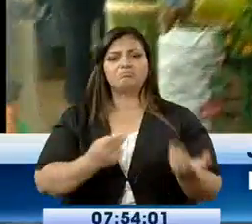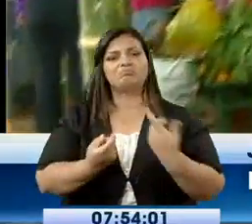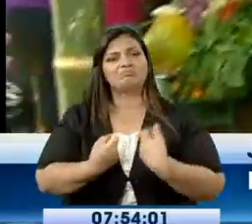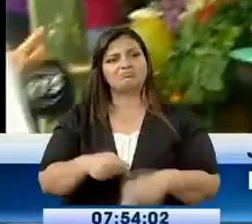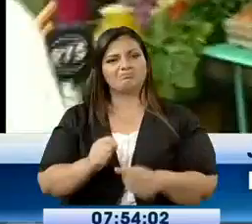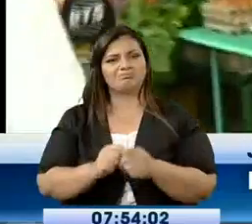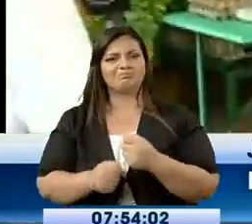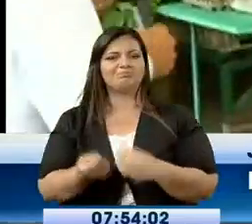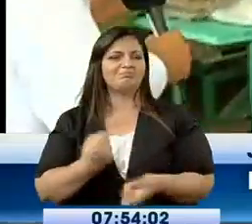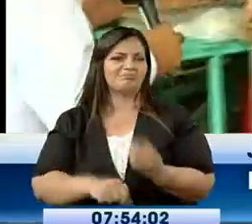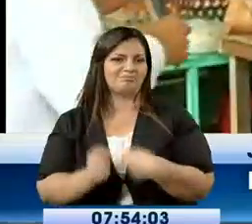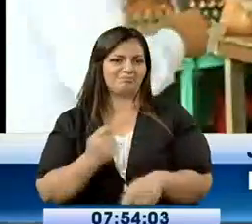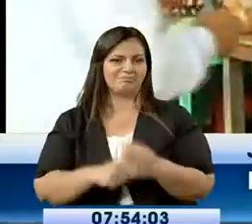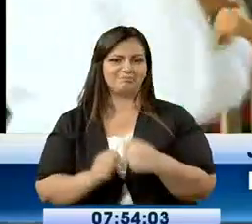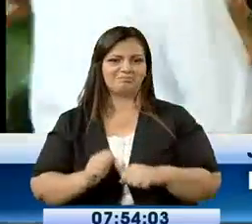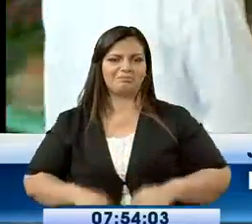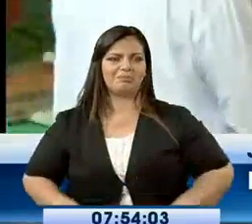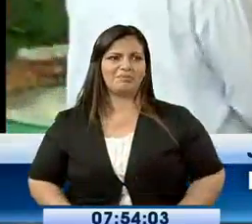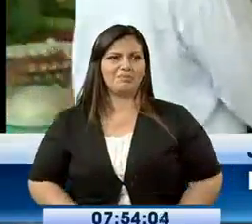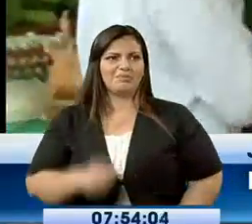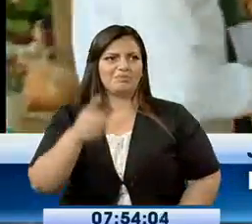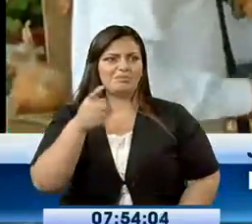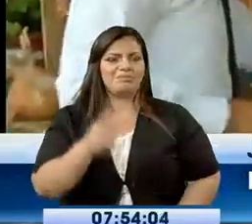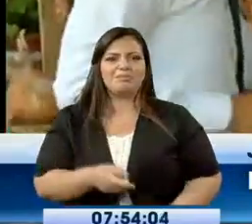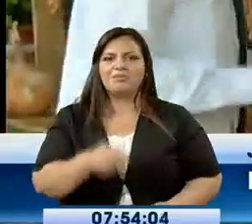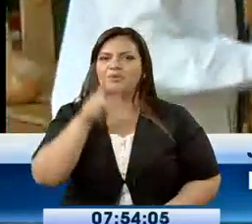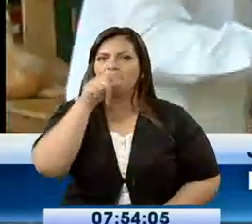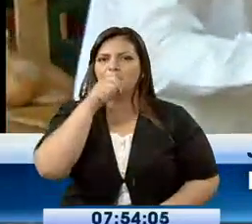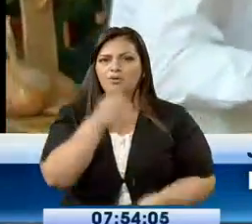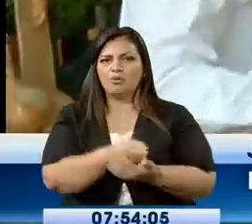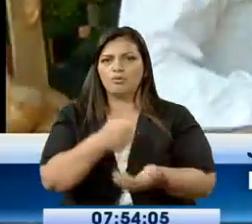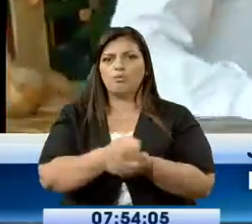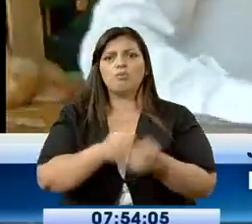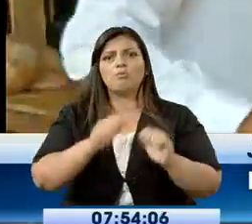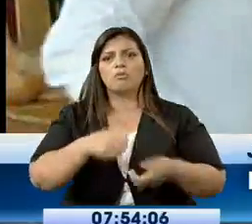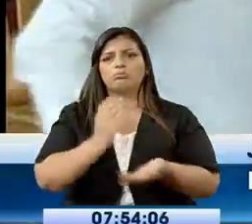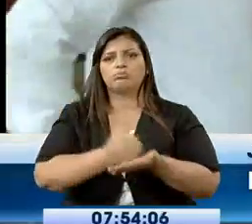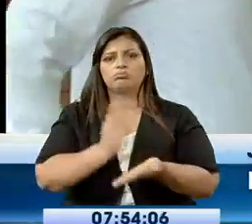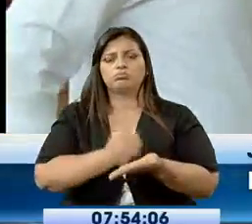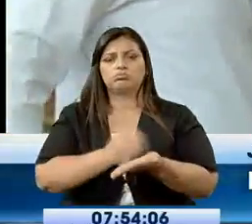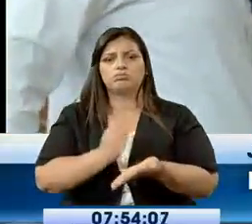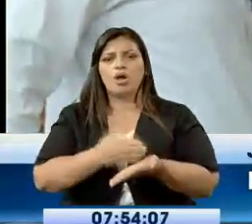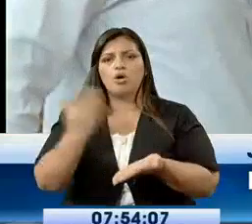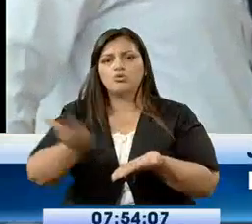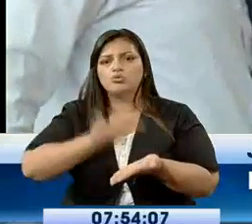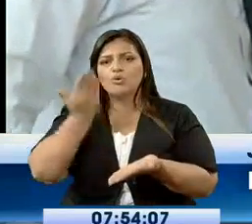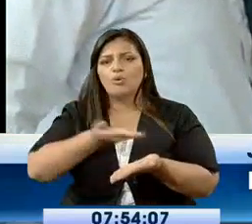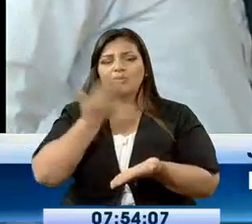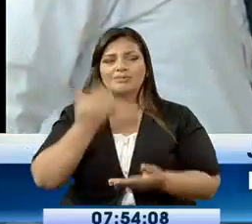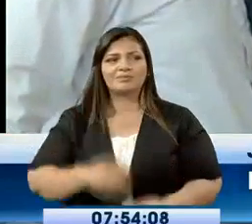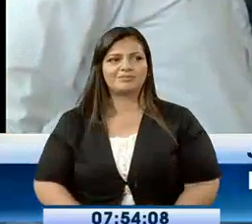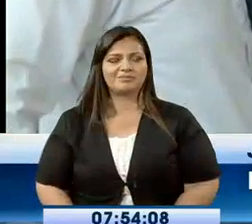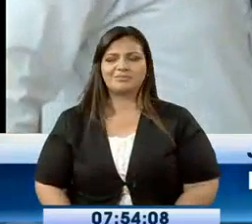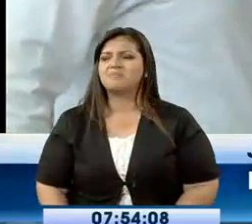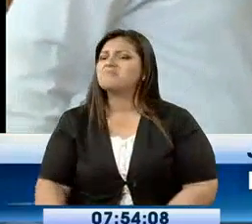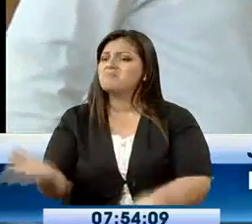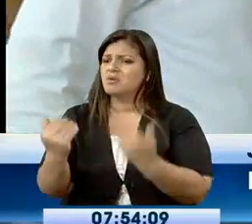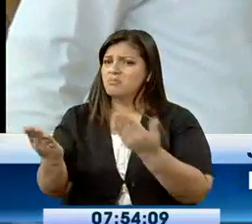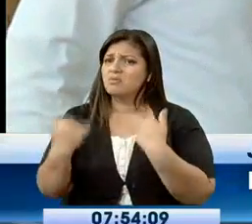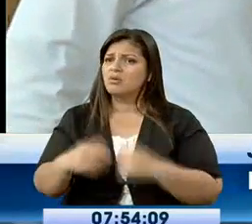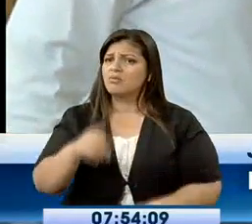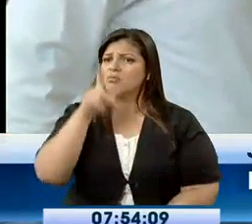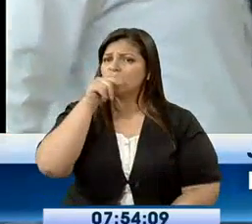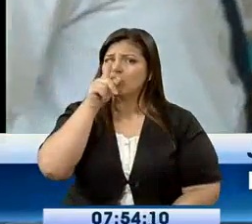buen caldo de gallina criolla. Buenos días. Buenos días. ¿Qué ofrece esta mañana acá fuera del mercado? Que vengan todos los clientes, estamos dando a precio